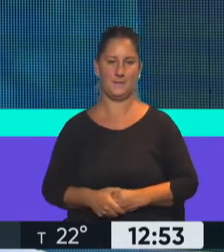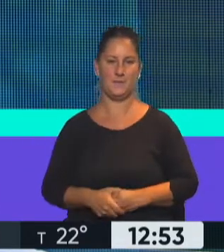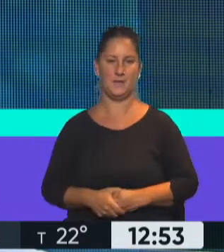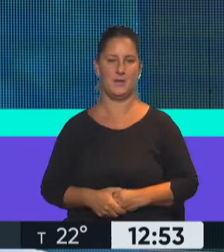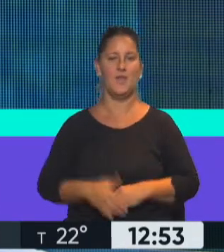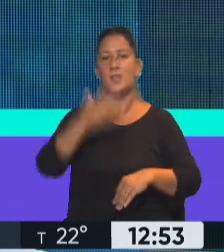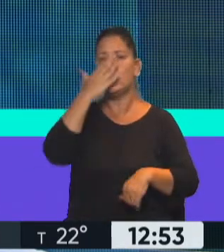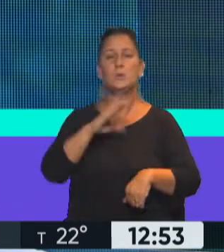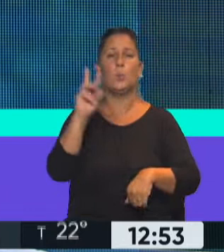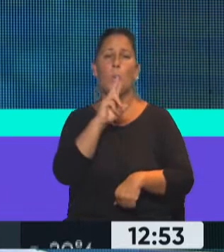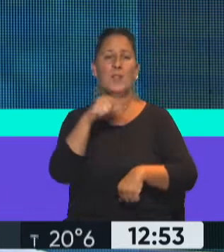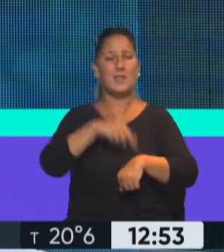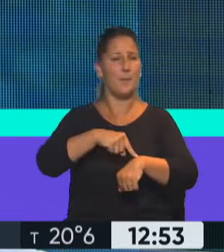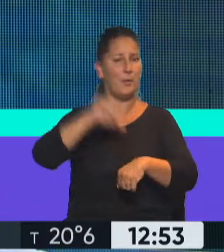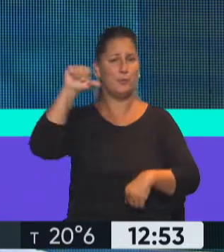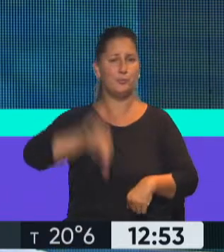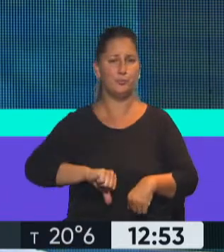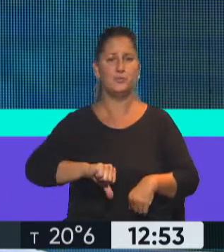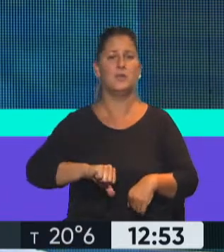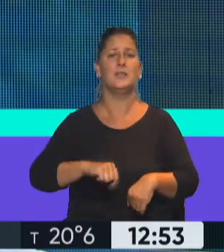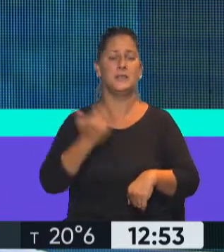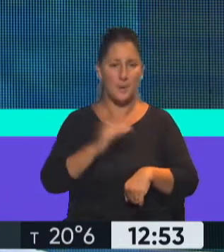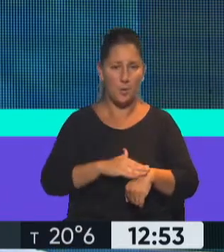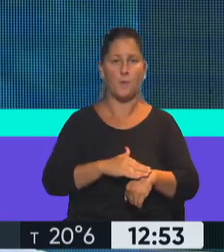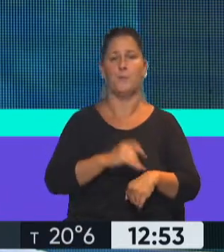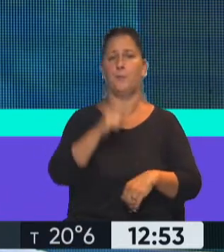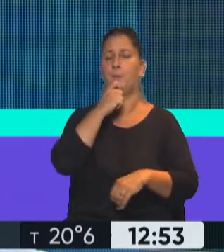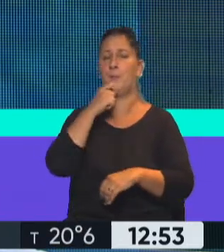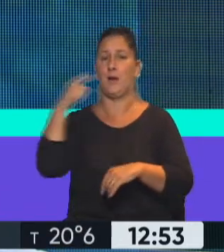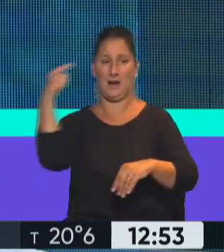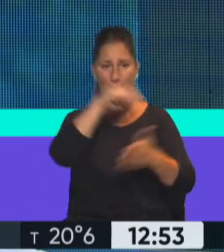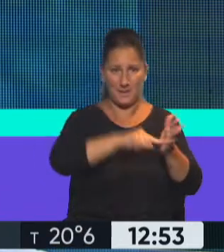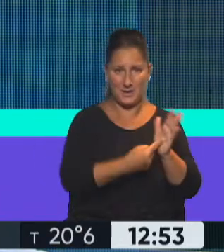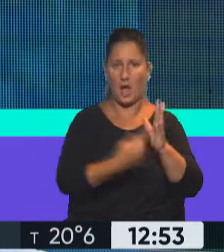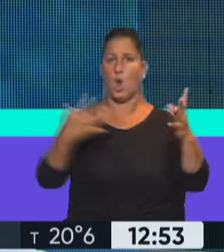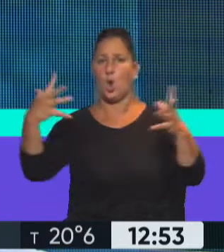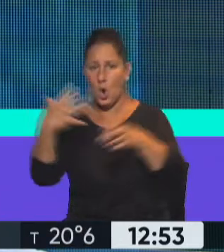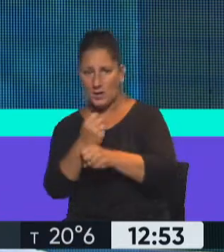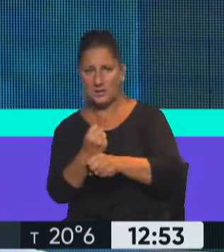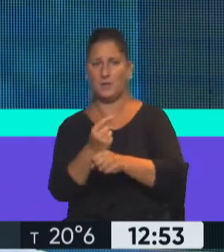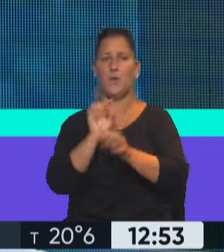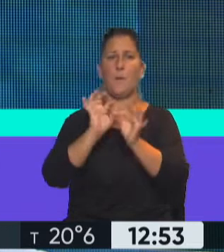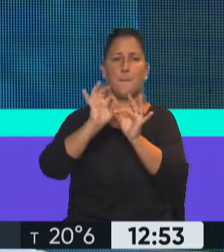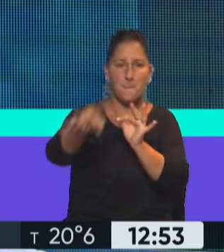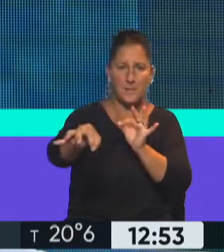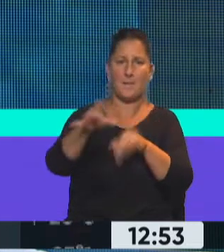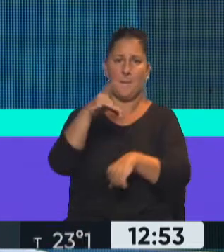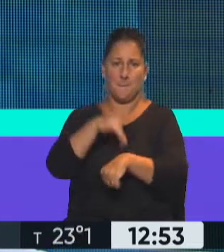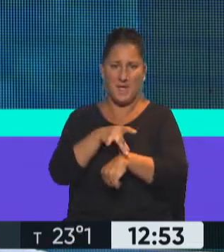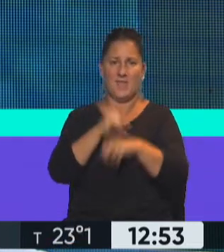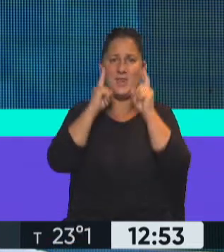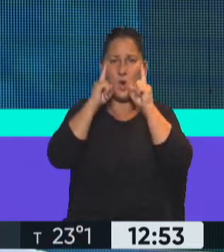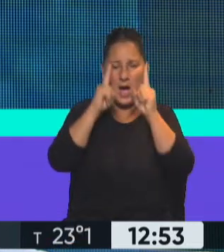hacer no tienen tiempo porque para hacer algo así tienen que tomarse un colectivo o un transporte ir a la ciudad más cercana donde haya un médico que les